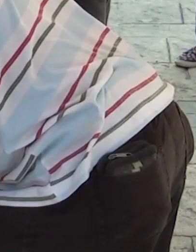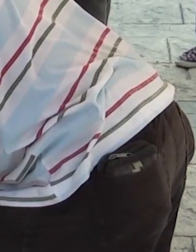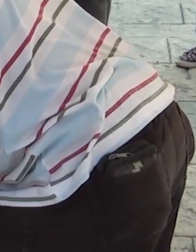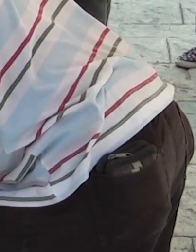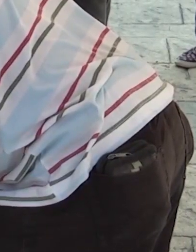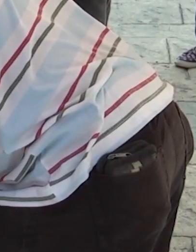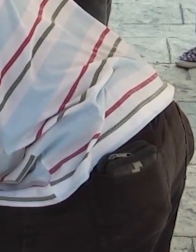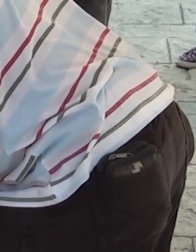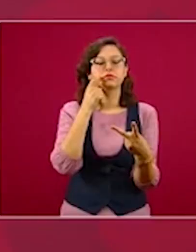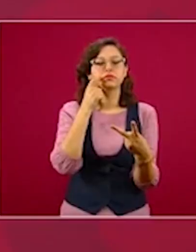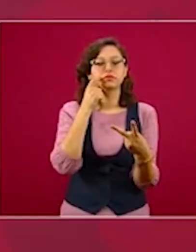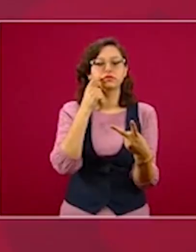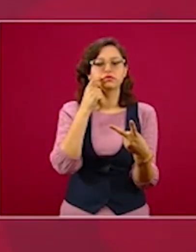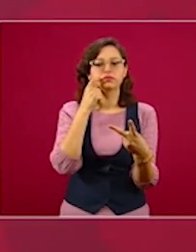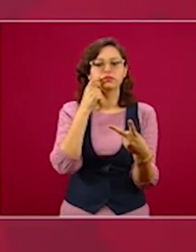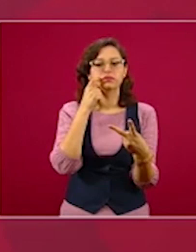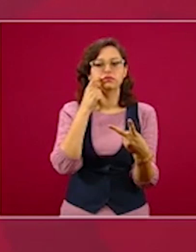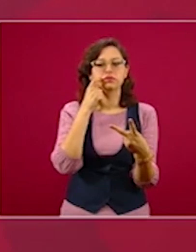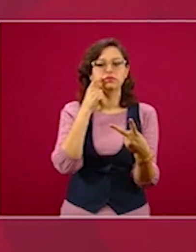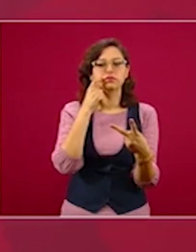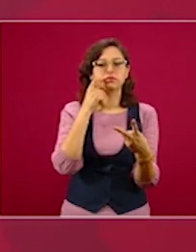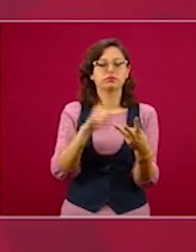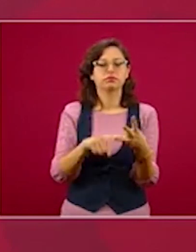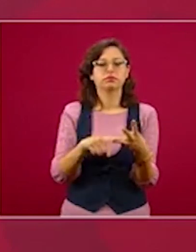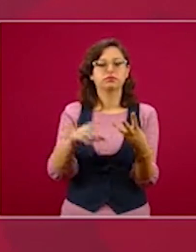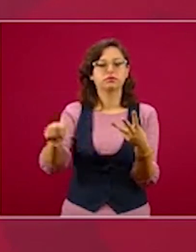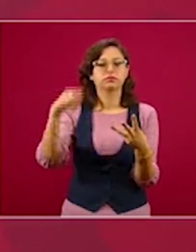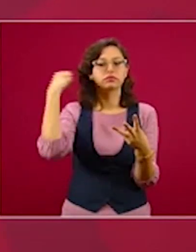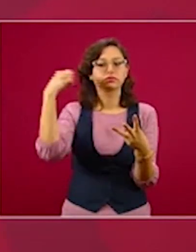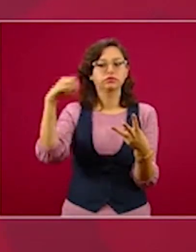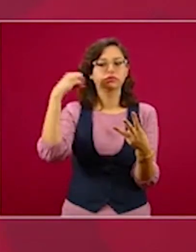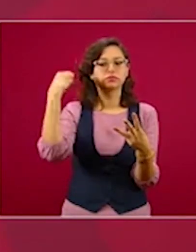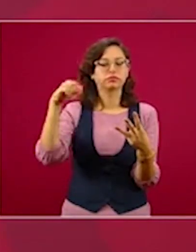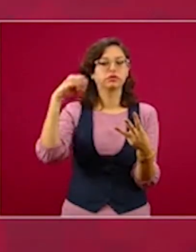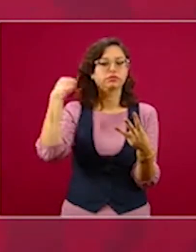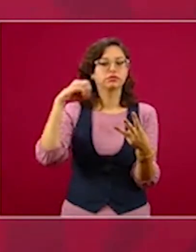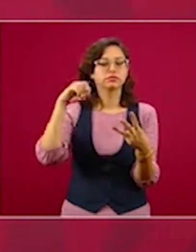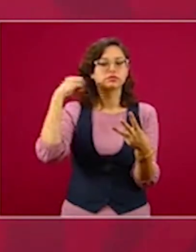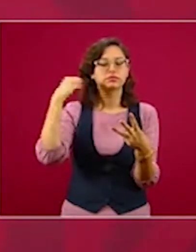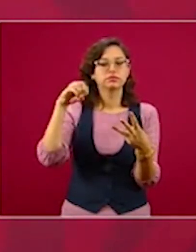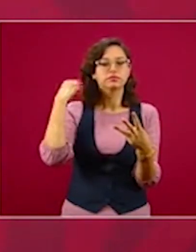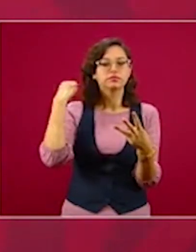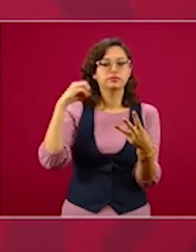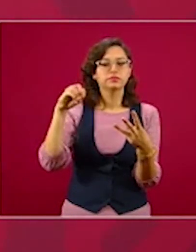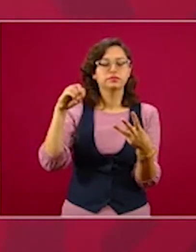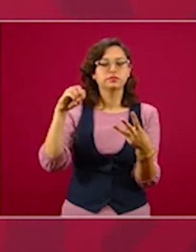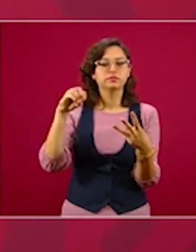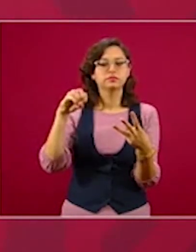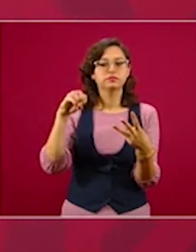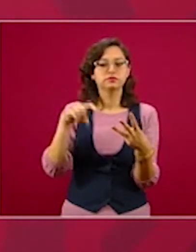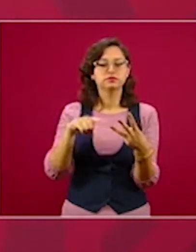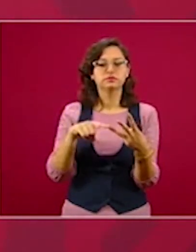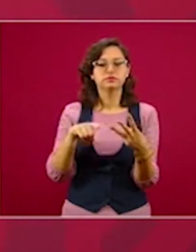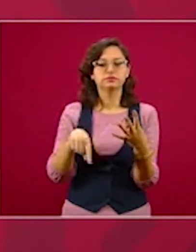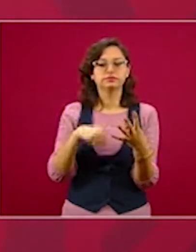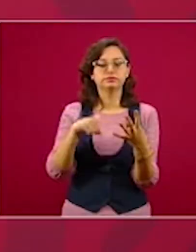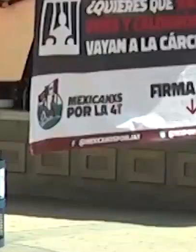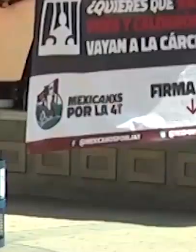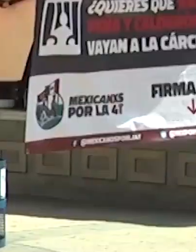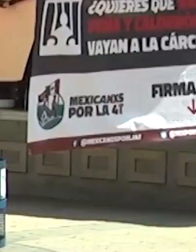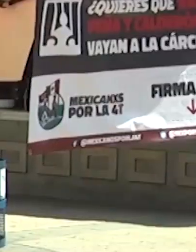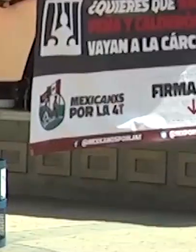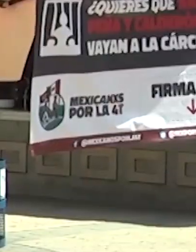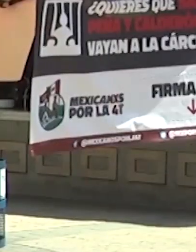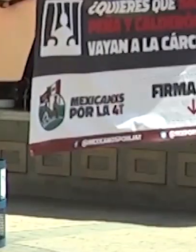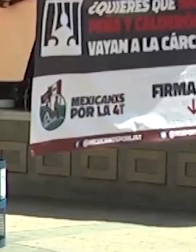de la republica continúa en su puesto o lo abandona para que sea aceptada la solicitud de consulta de revocación de mandato